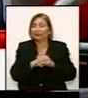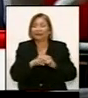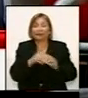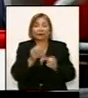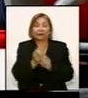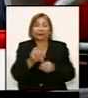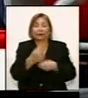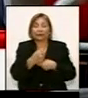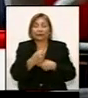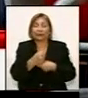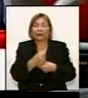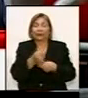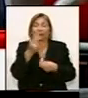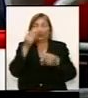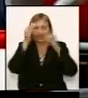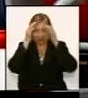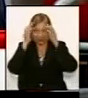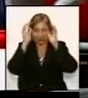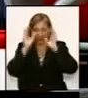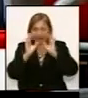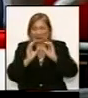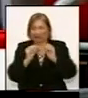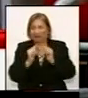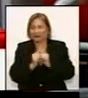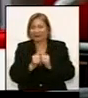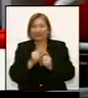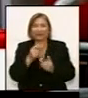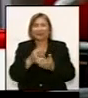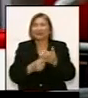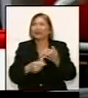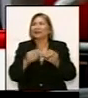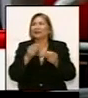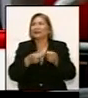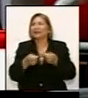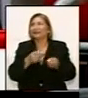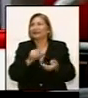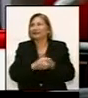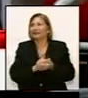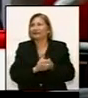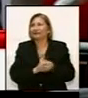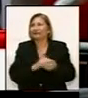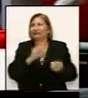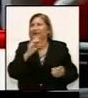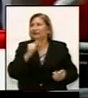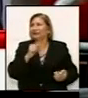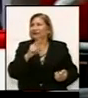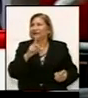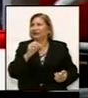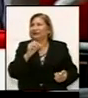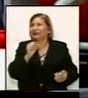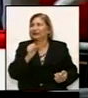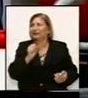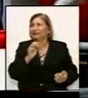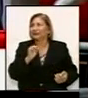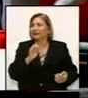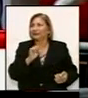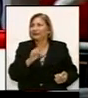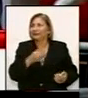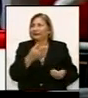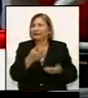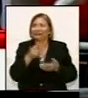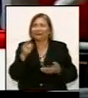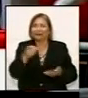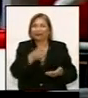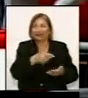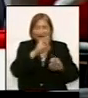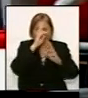obra un acuerdo que tomó todo el tribunal, inclusive el propio doctor Carlos Mesía, en el sentido que ellos iban a